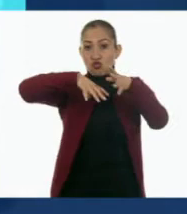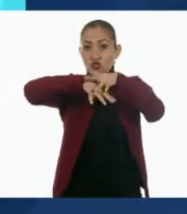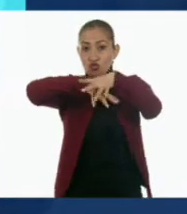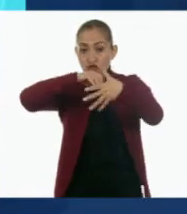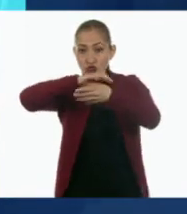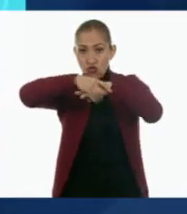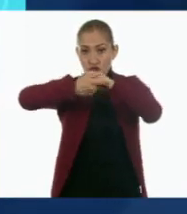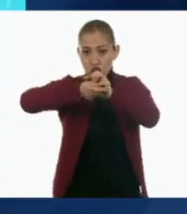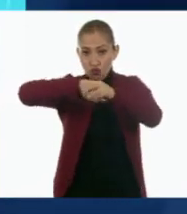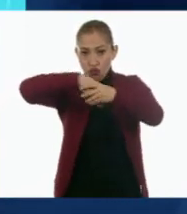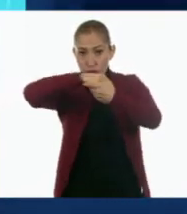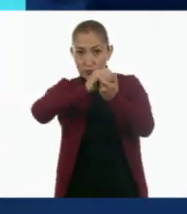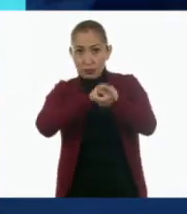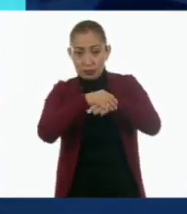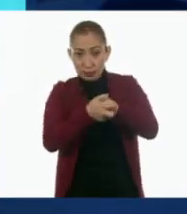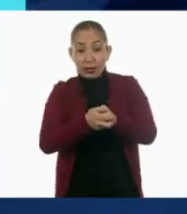agua.